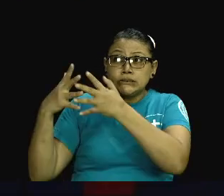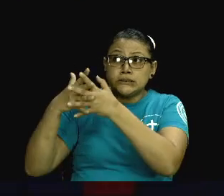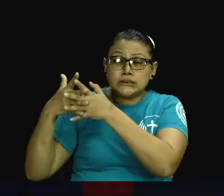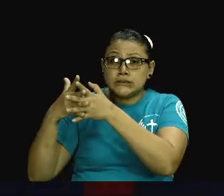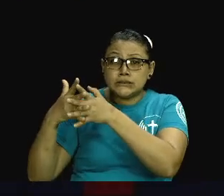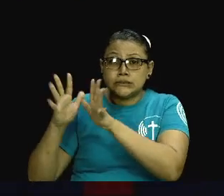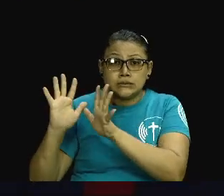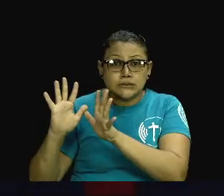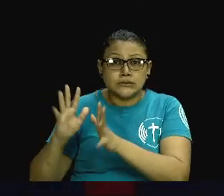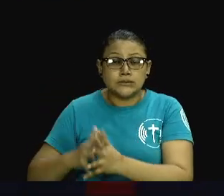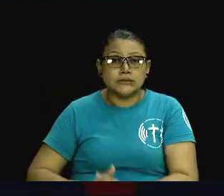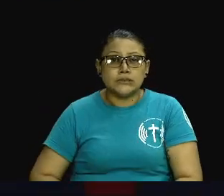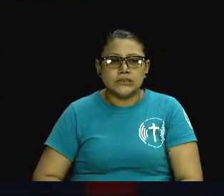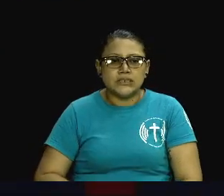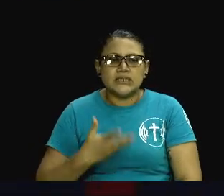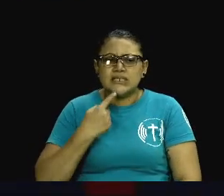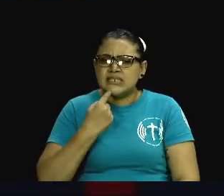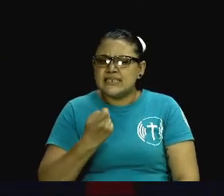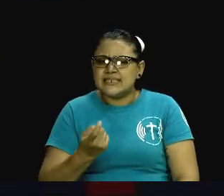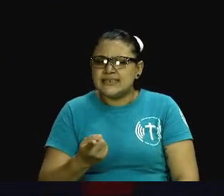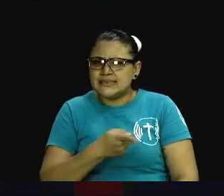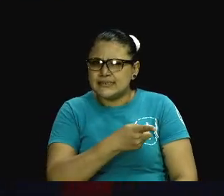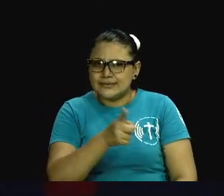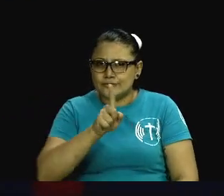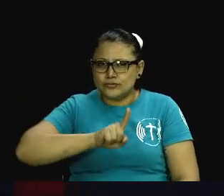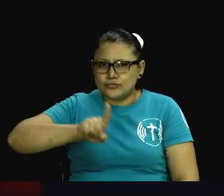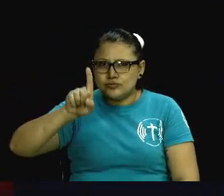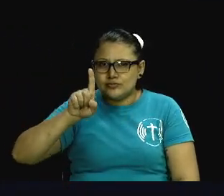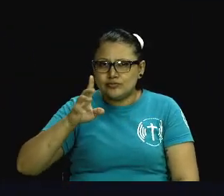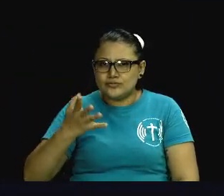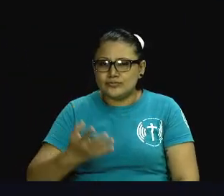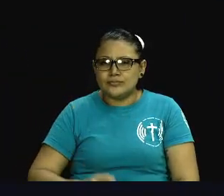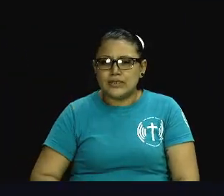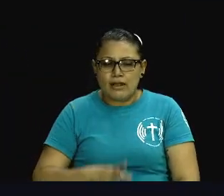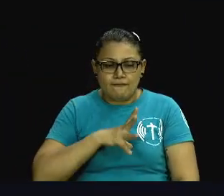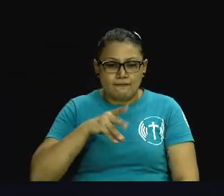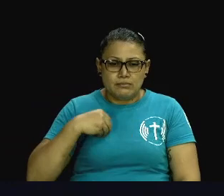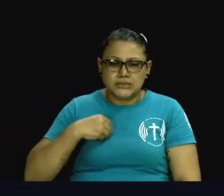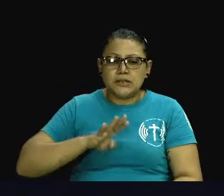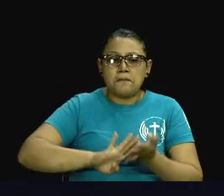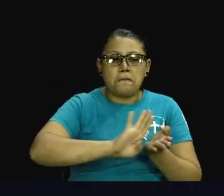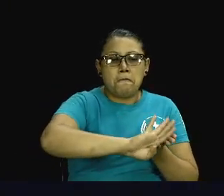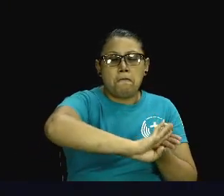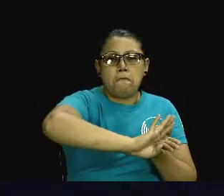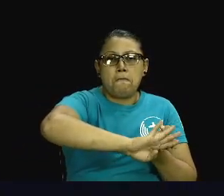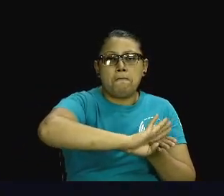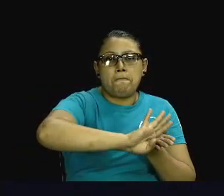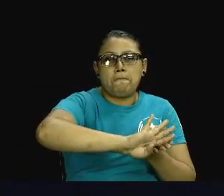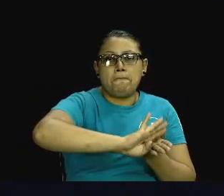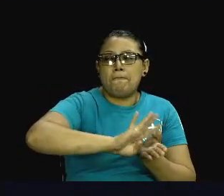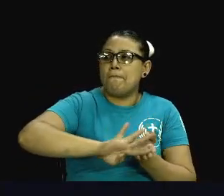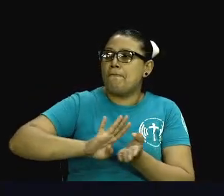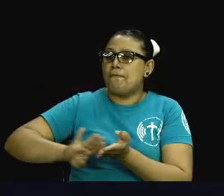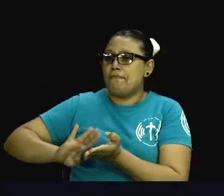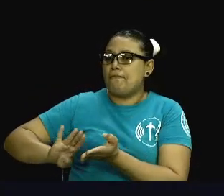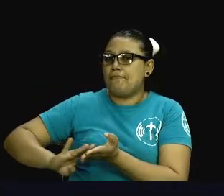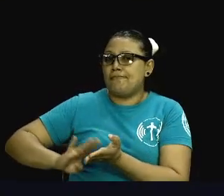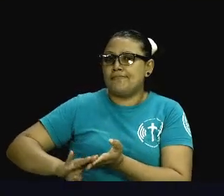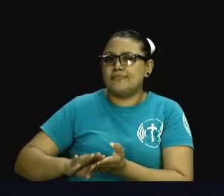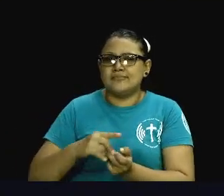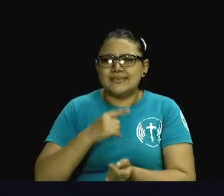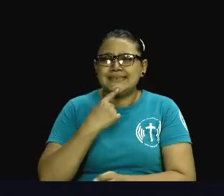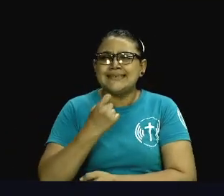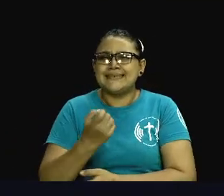quién estudios aquella familia que tema ni te mandó y te manda quien estudios